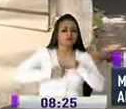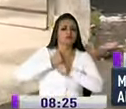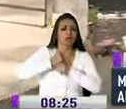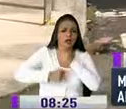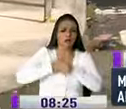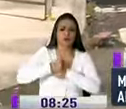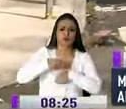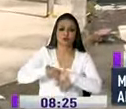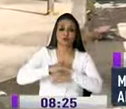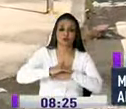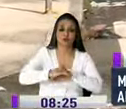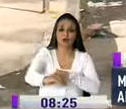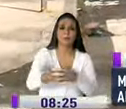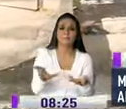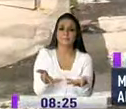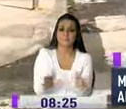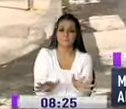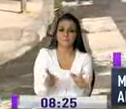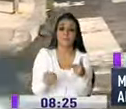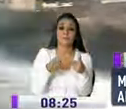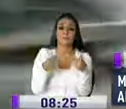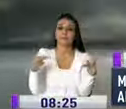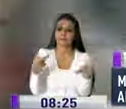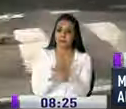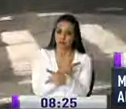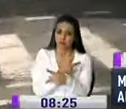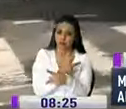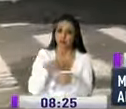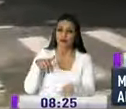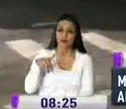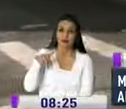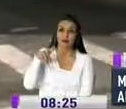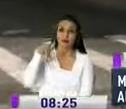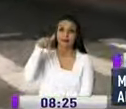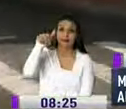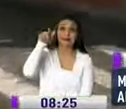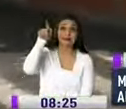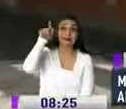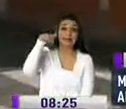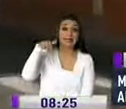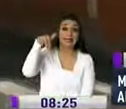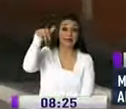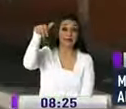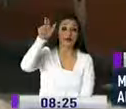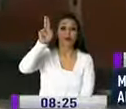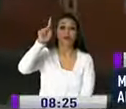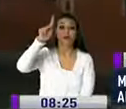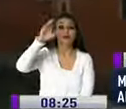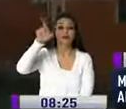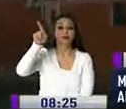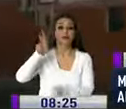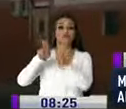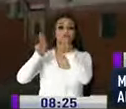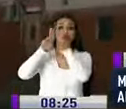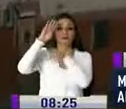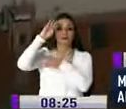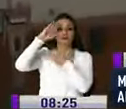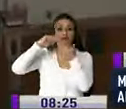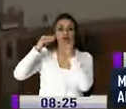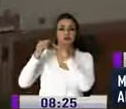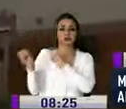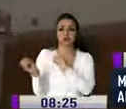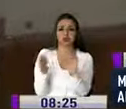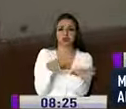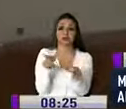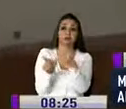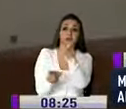aparte de estos bacheos, tenemos inseguridad en las gradas. Arriba hay un UPC, el cual está abandonado. Nos dijeron